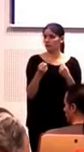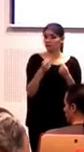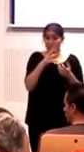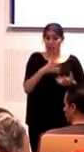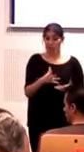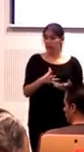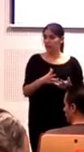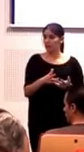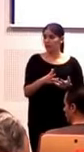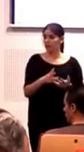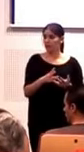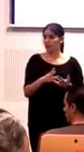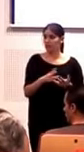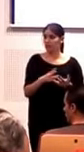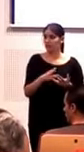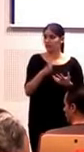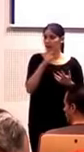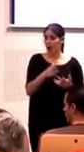día